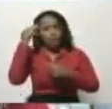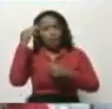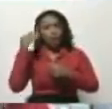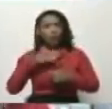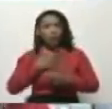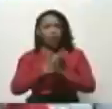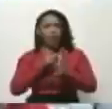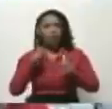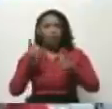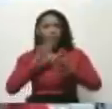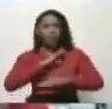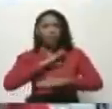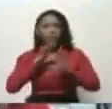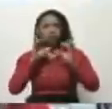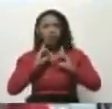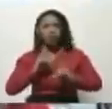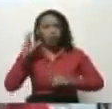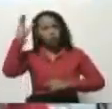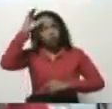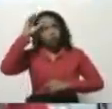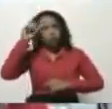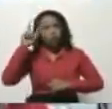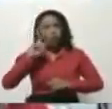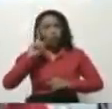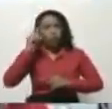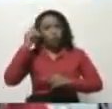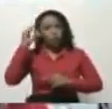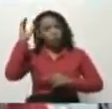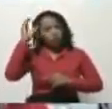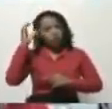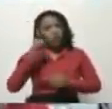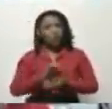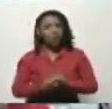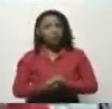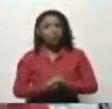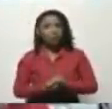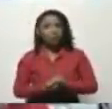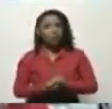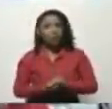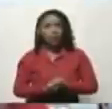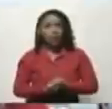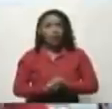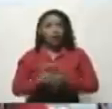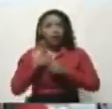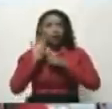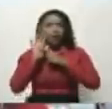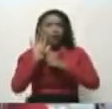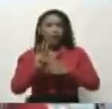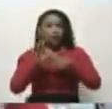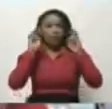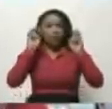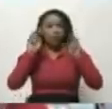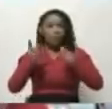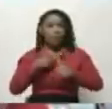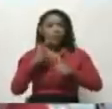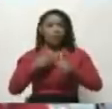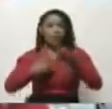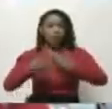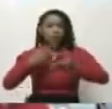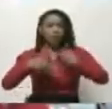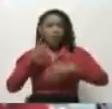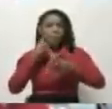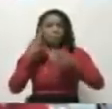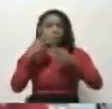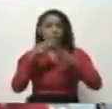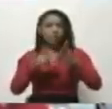propio desarrollo del consciente y el inconsciente. Pero Marx se refería principalmente a las relaciones materiales, a